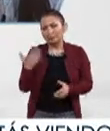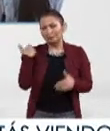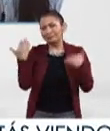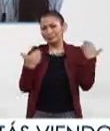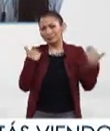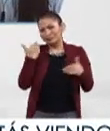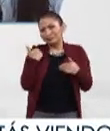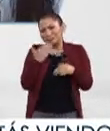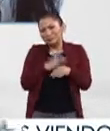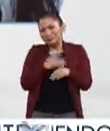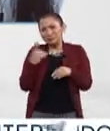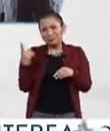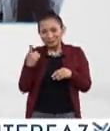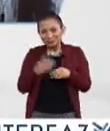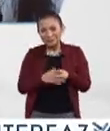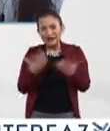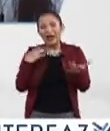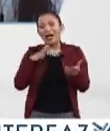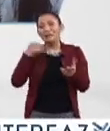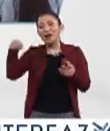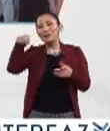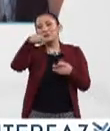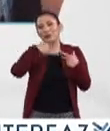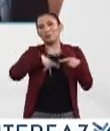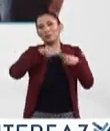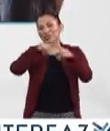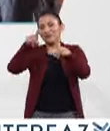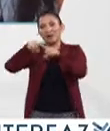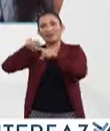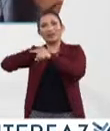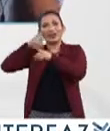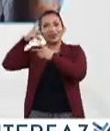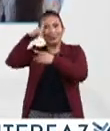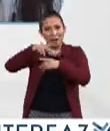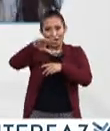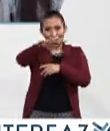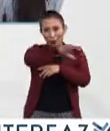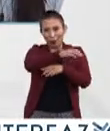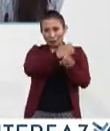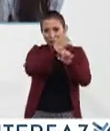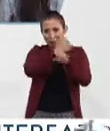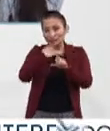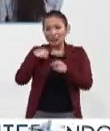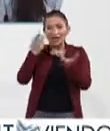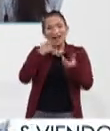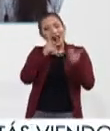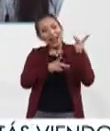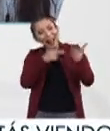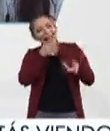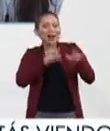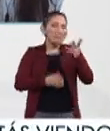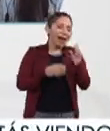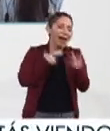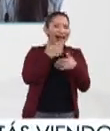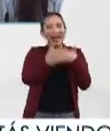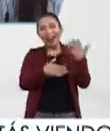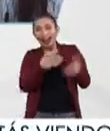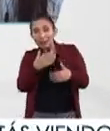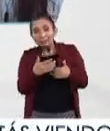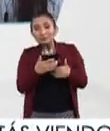muy divertido porque había muchas personas de varias partes de México, y pues íbamos hablando y todo eso,